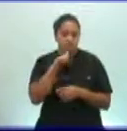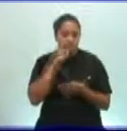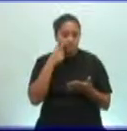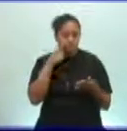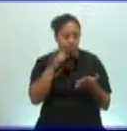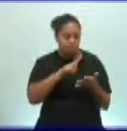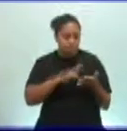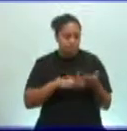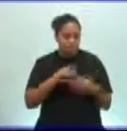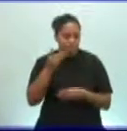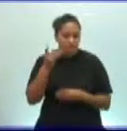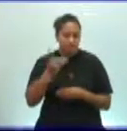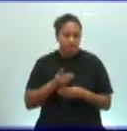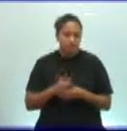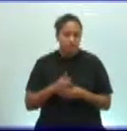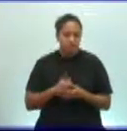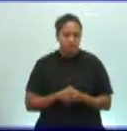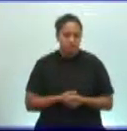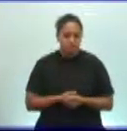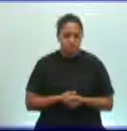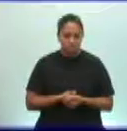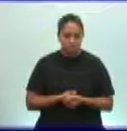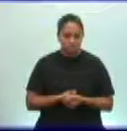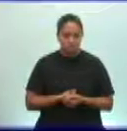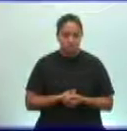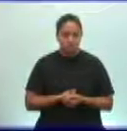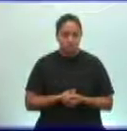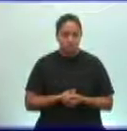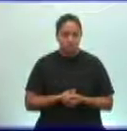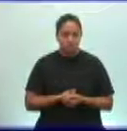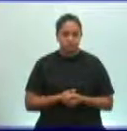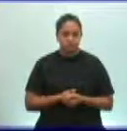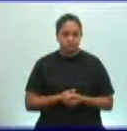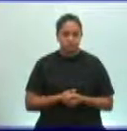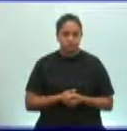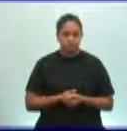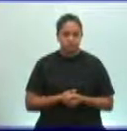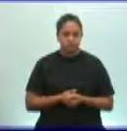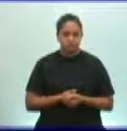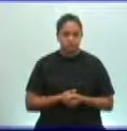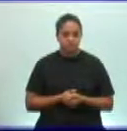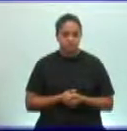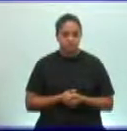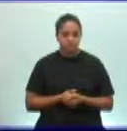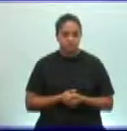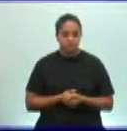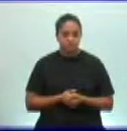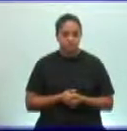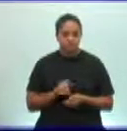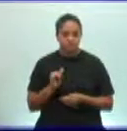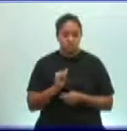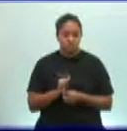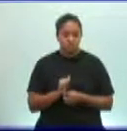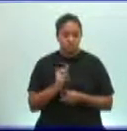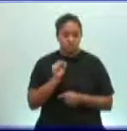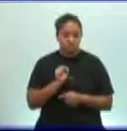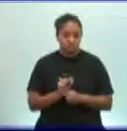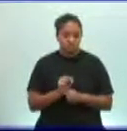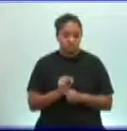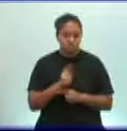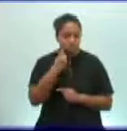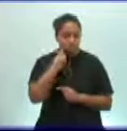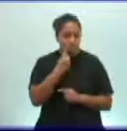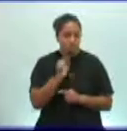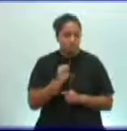al diccionario, que es el mejor amigo de nuestra asignatura. También de inmediato vamos a